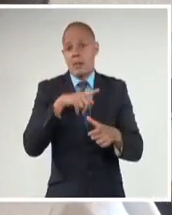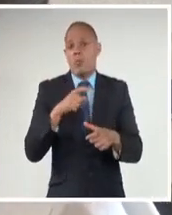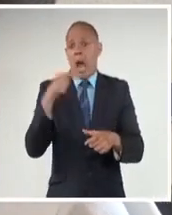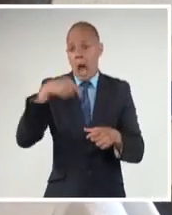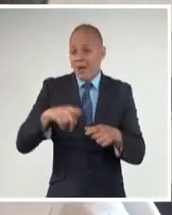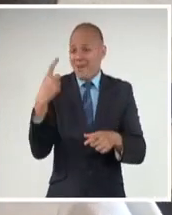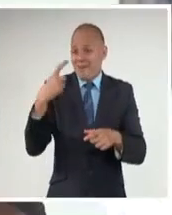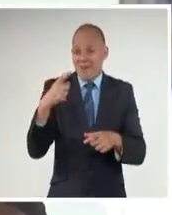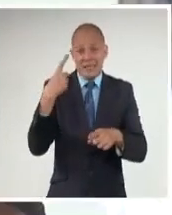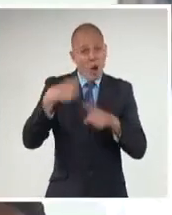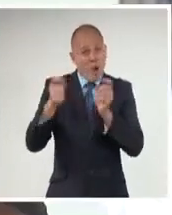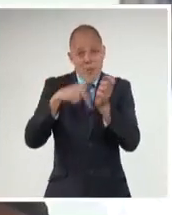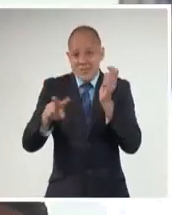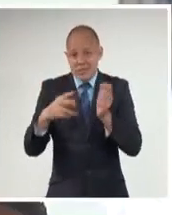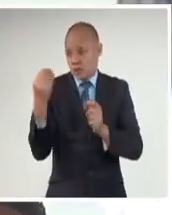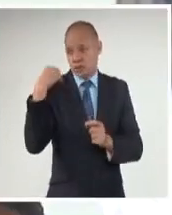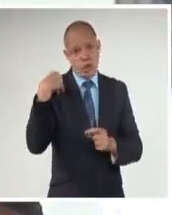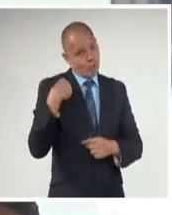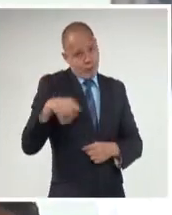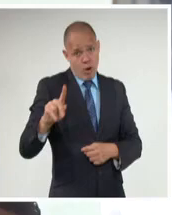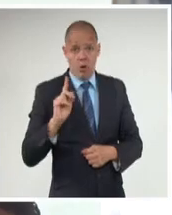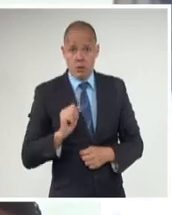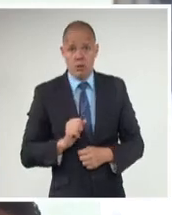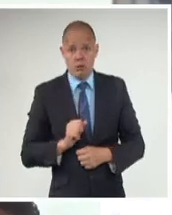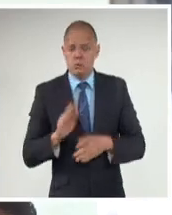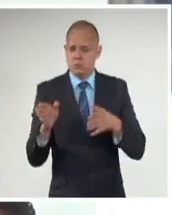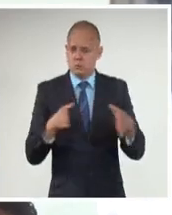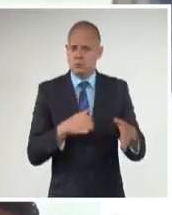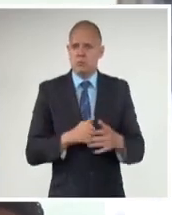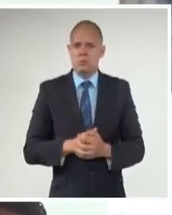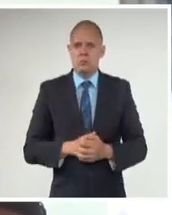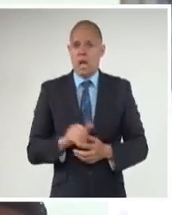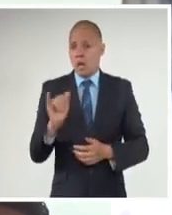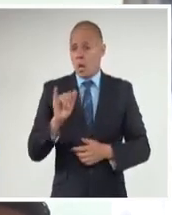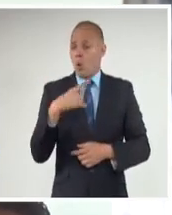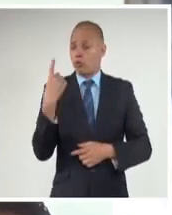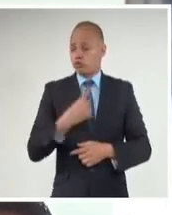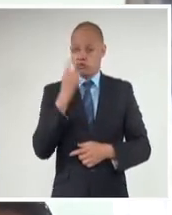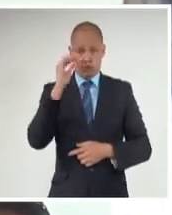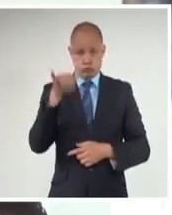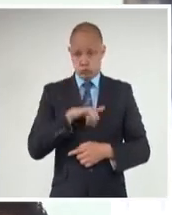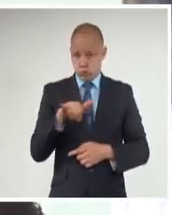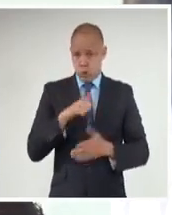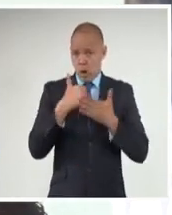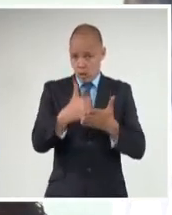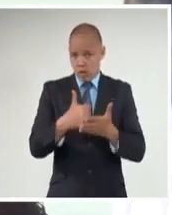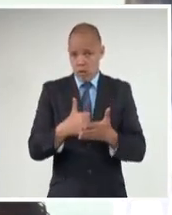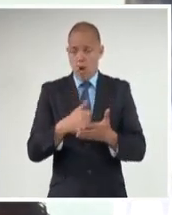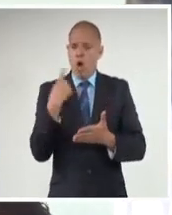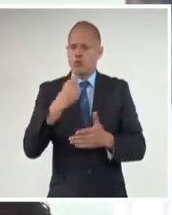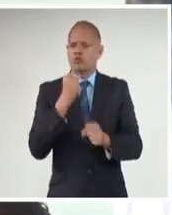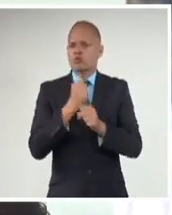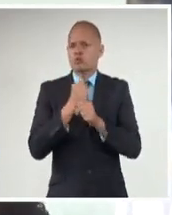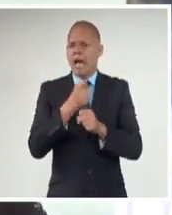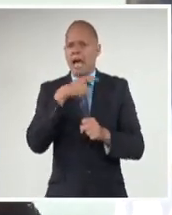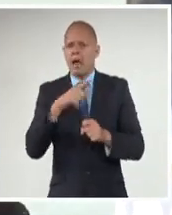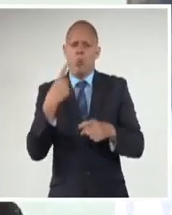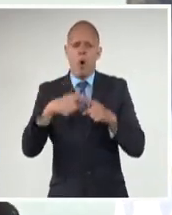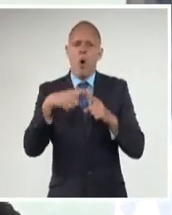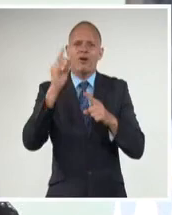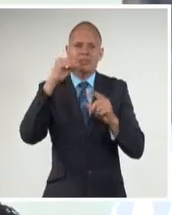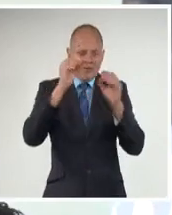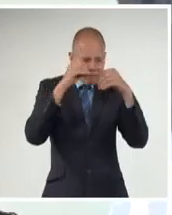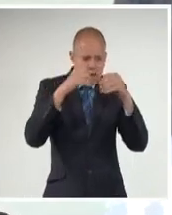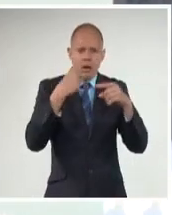salud nos hemos aplicado también en el enfrentamiento a esta pandemia. Les puedo poner ejemplos, como decía mi compañero Robert, los estudiantes de bioanálisis clínico en el procesamiento